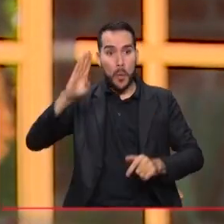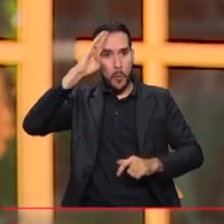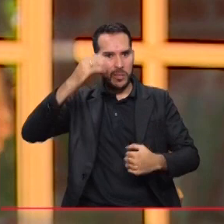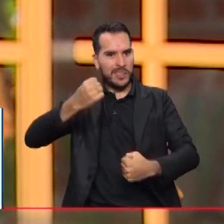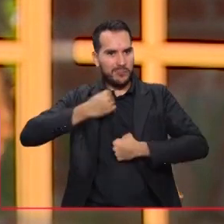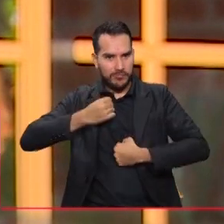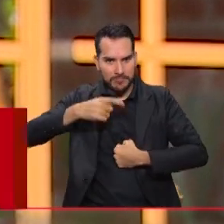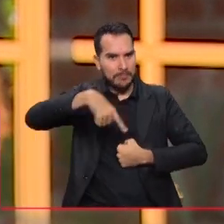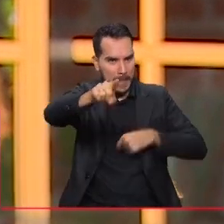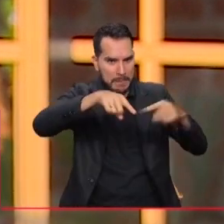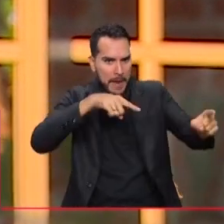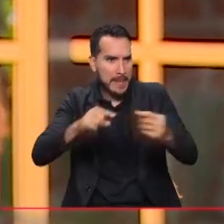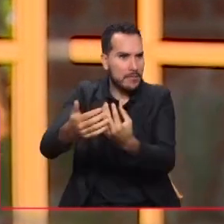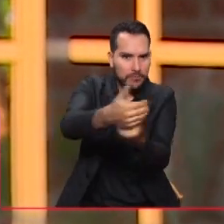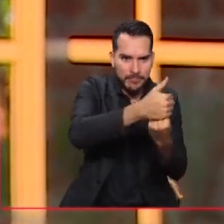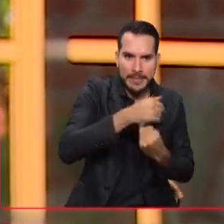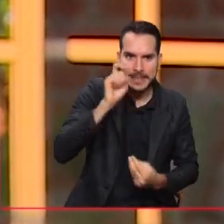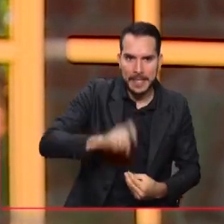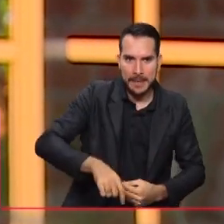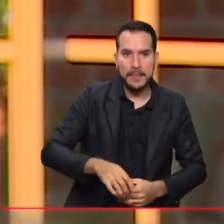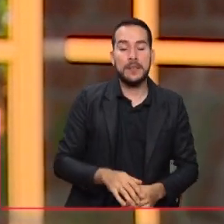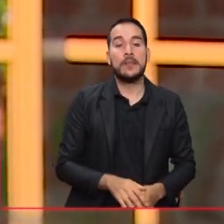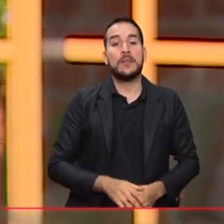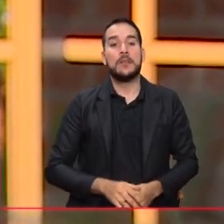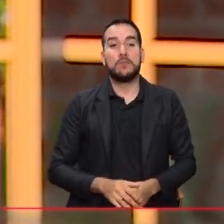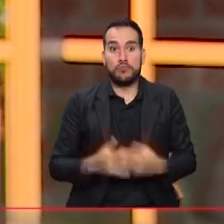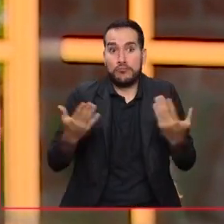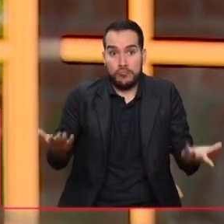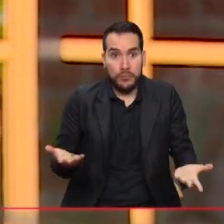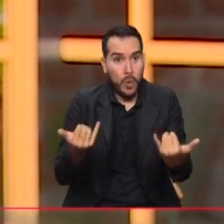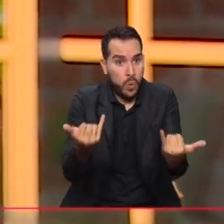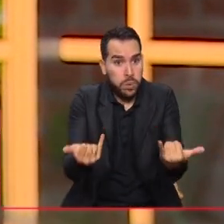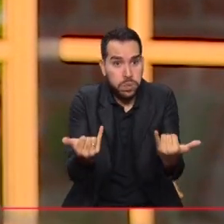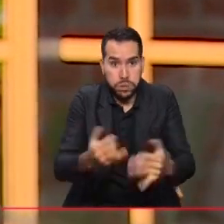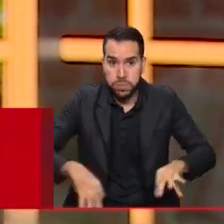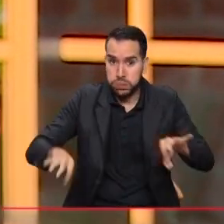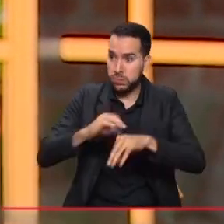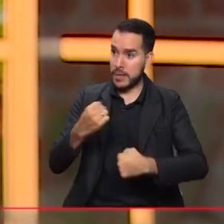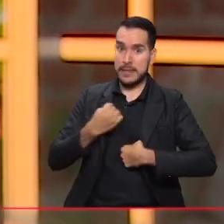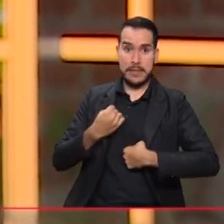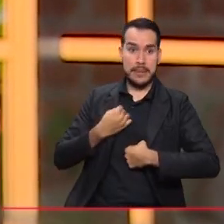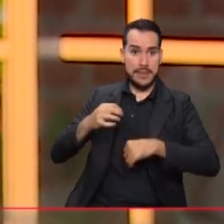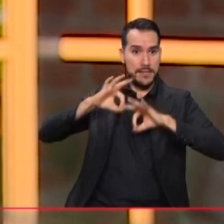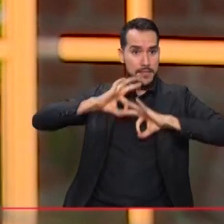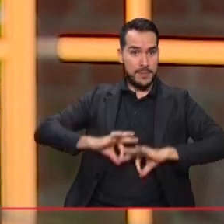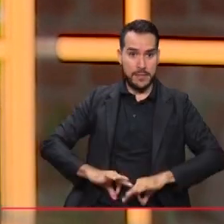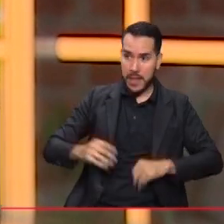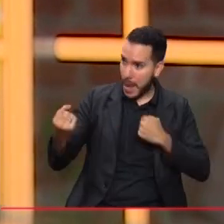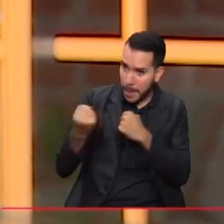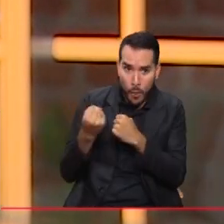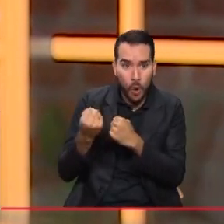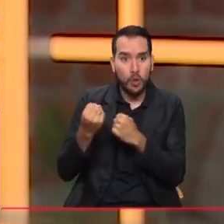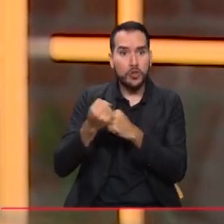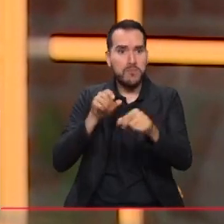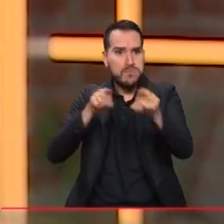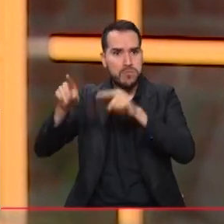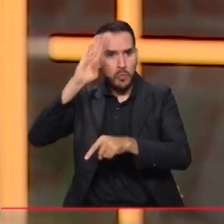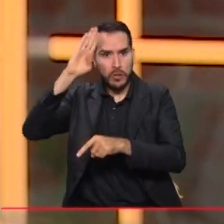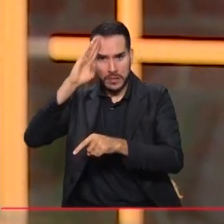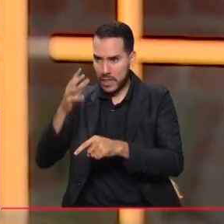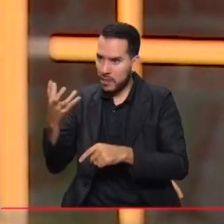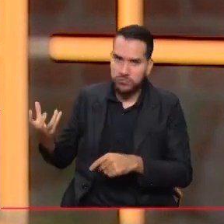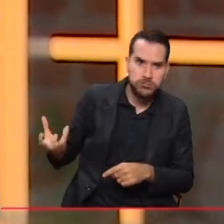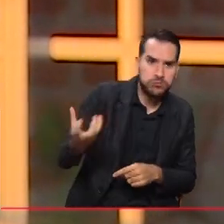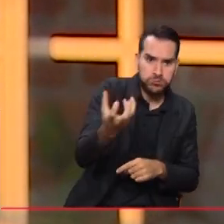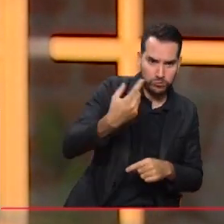Ahora lo que hay que hacer es fortalecer, es lograr que apoyar al ejército, apoyar a la fuerza pública para que vuelva a retomar el